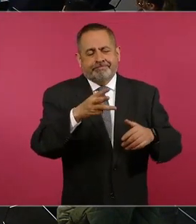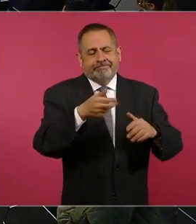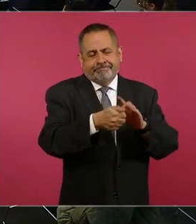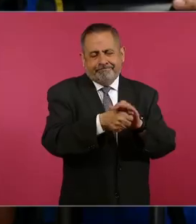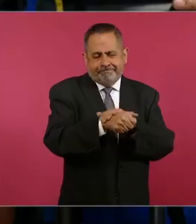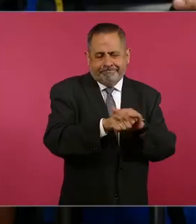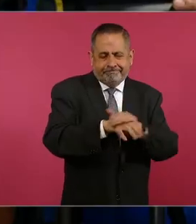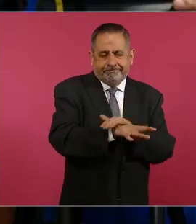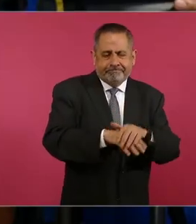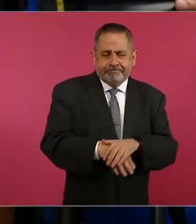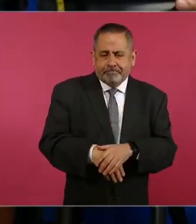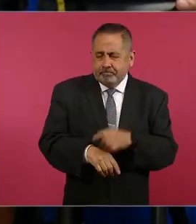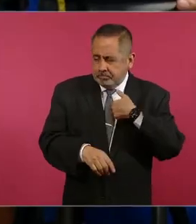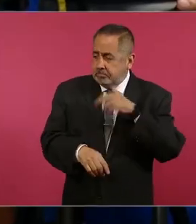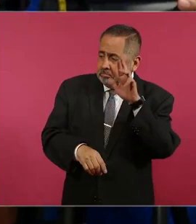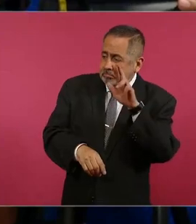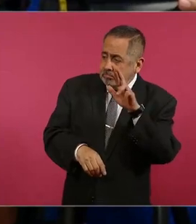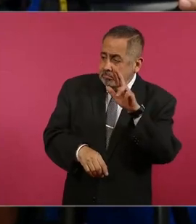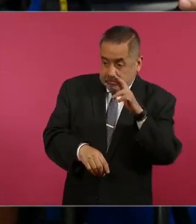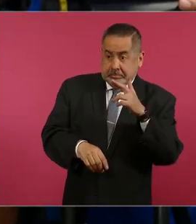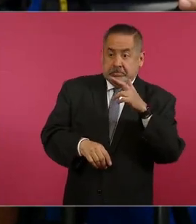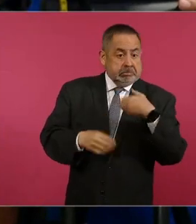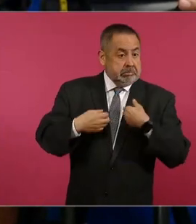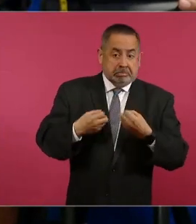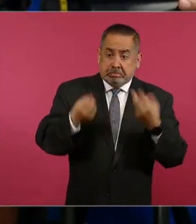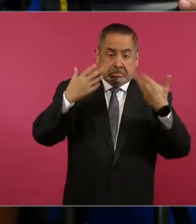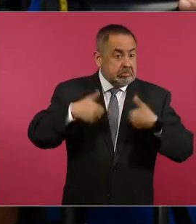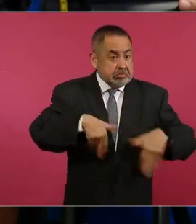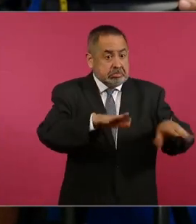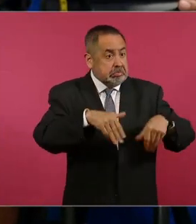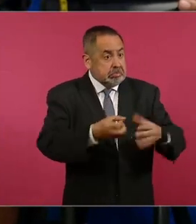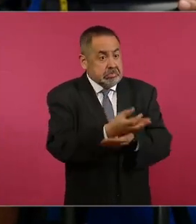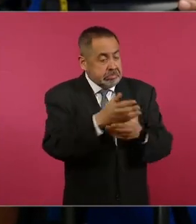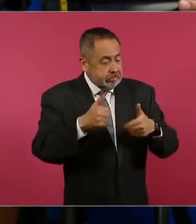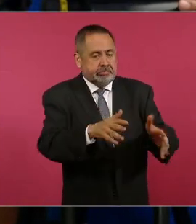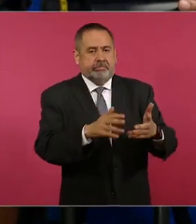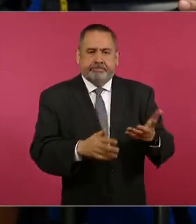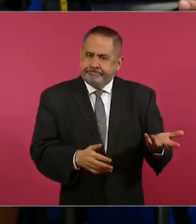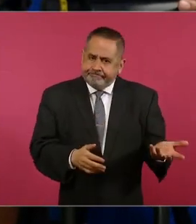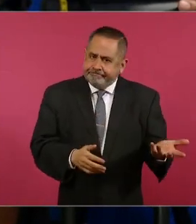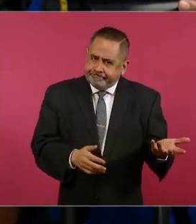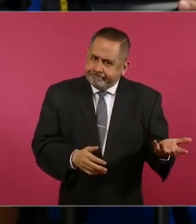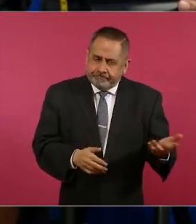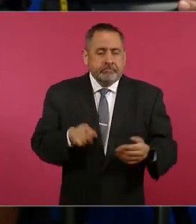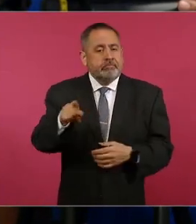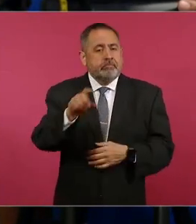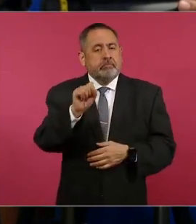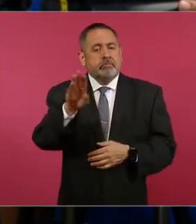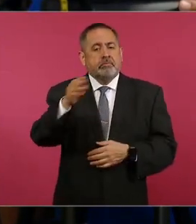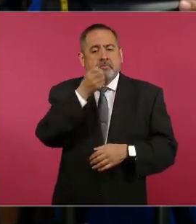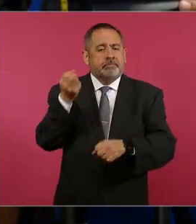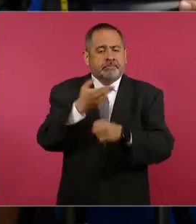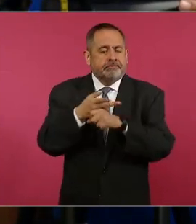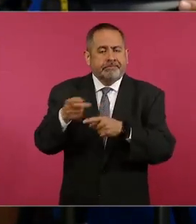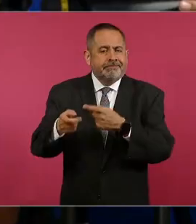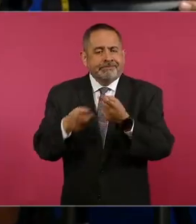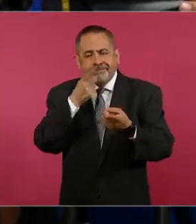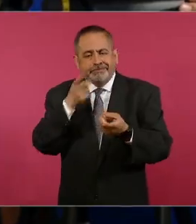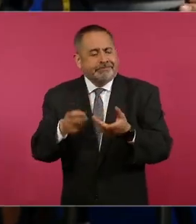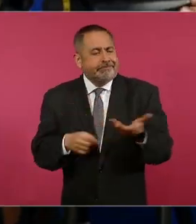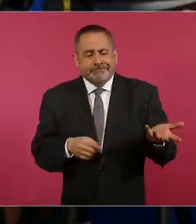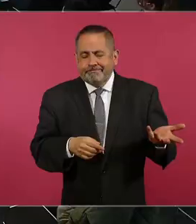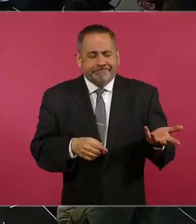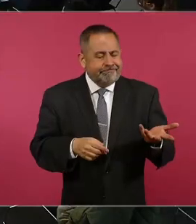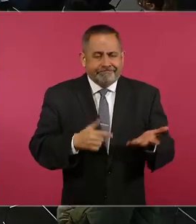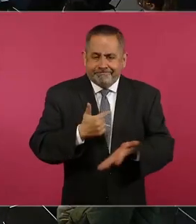presidente, es que se les deja libres, pero sobre todo lo que dice el subsecretario es que es